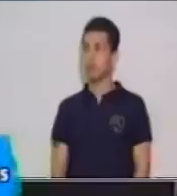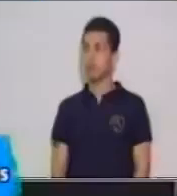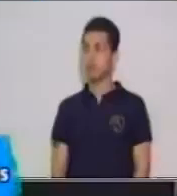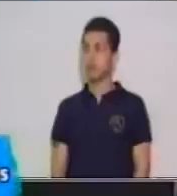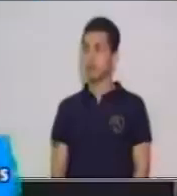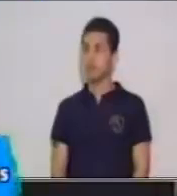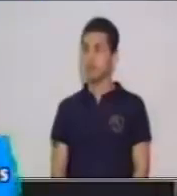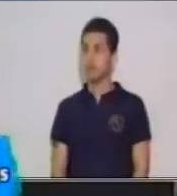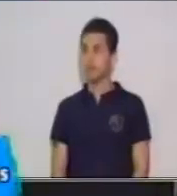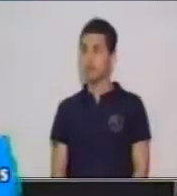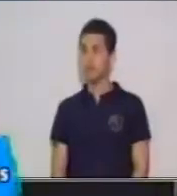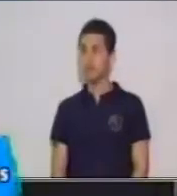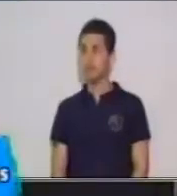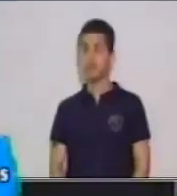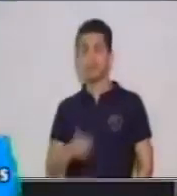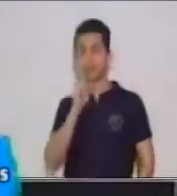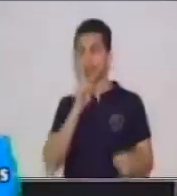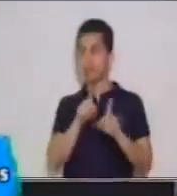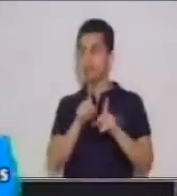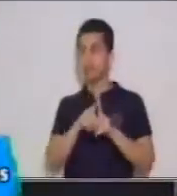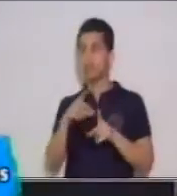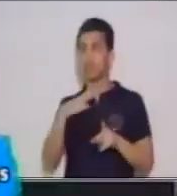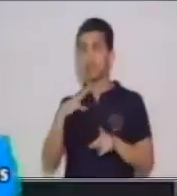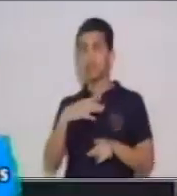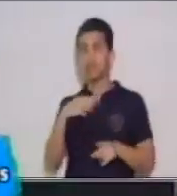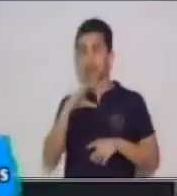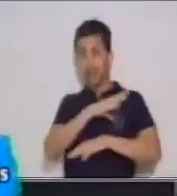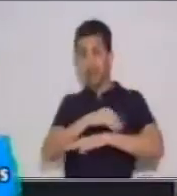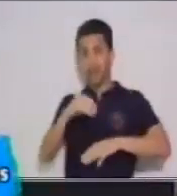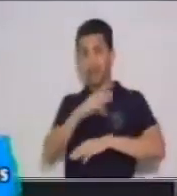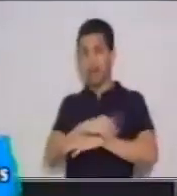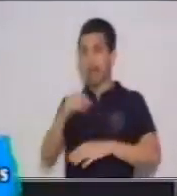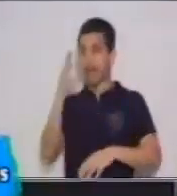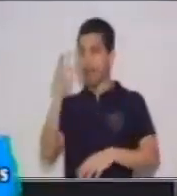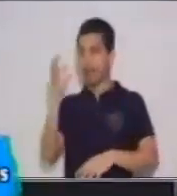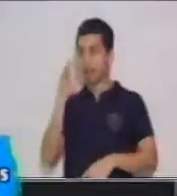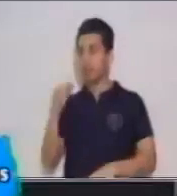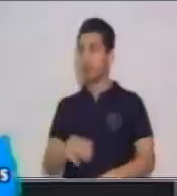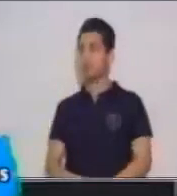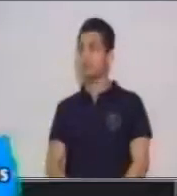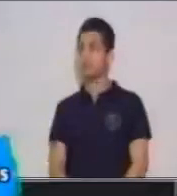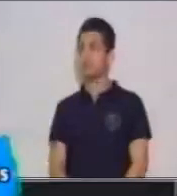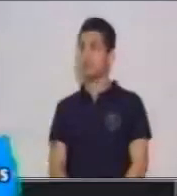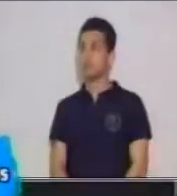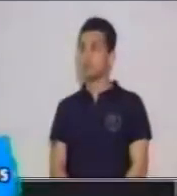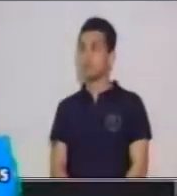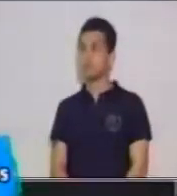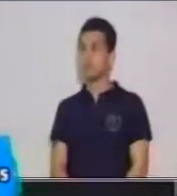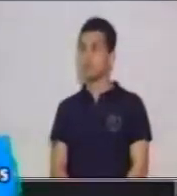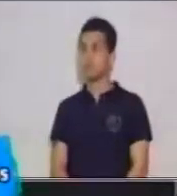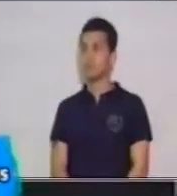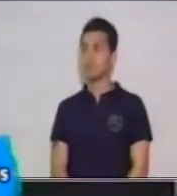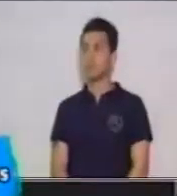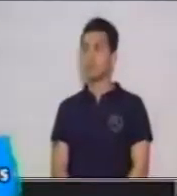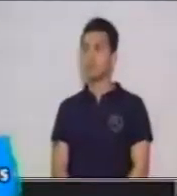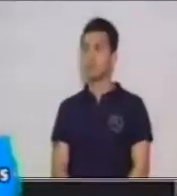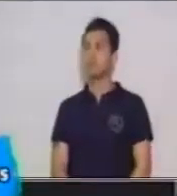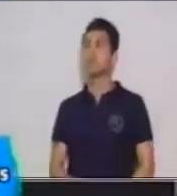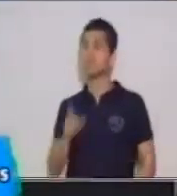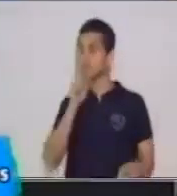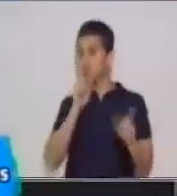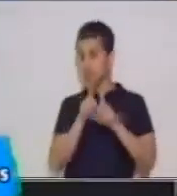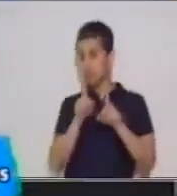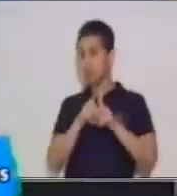tiene un gatito. Te voy a enseñar a hacer un gato. También puedo utilizar una